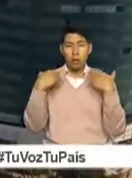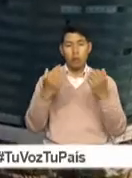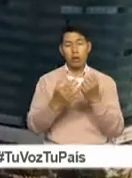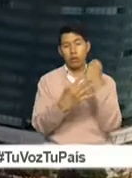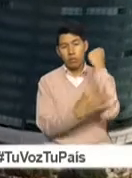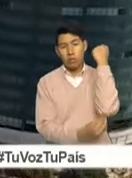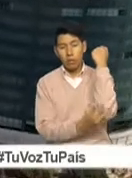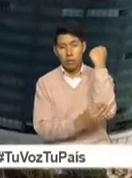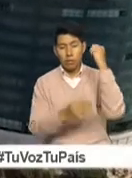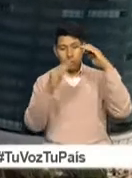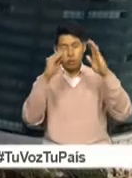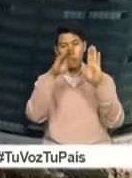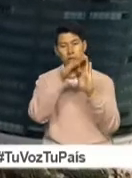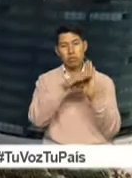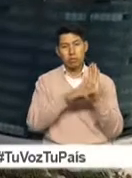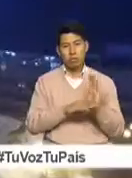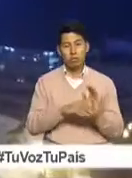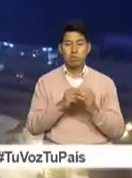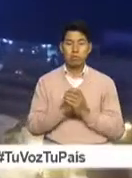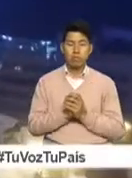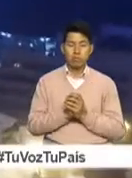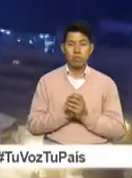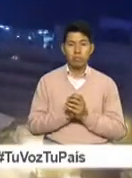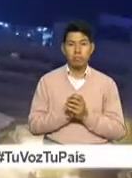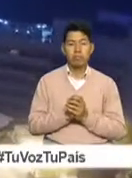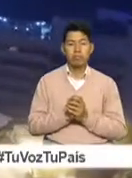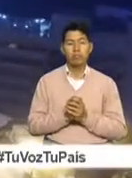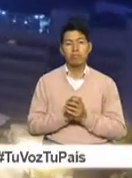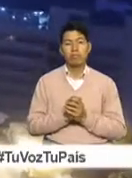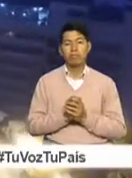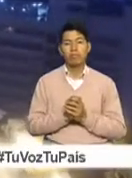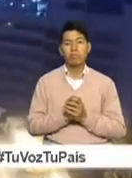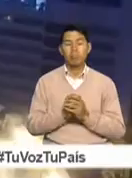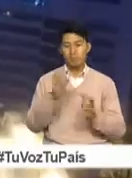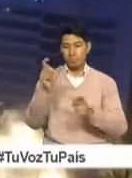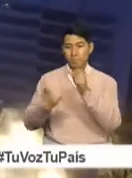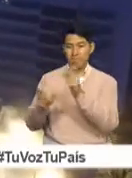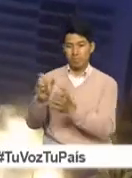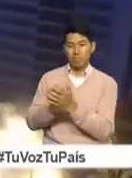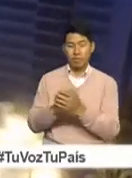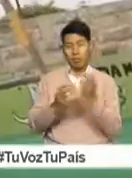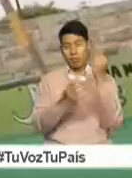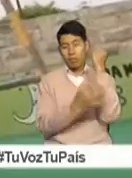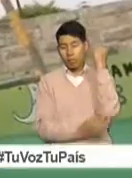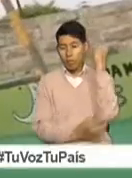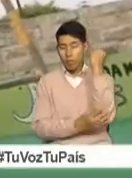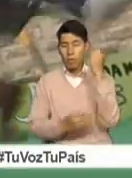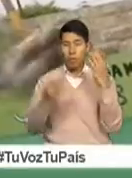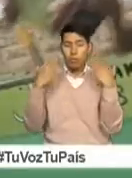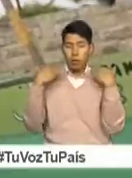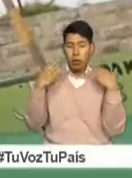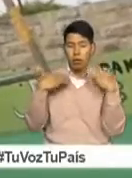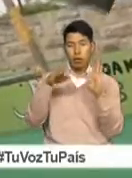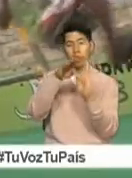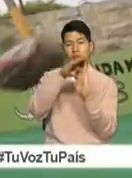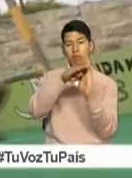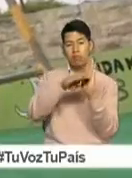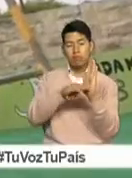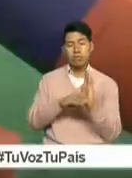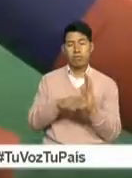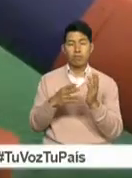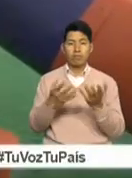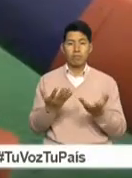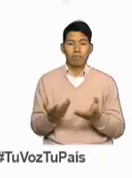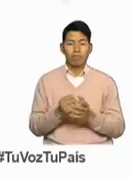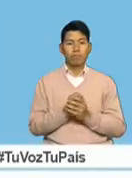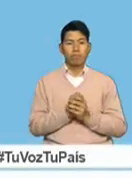país es evidente y guayaquil se ubica como una de las ciudades donde más se redujo este índice de acuerdo a las últimas cifras oficiales del